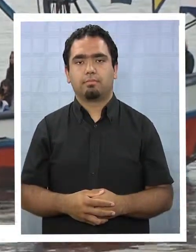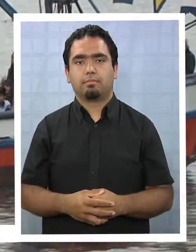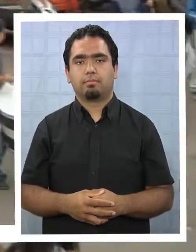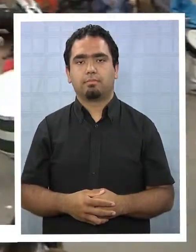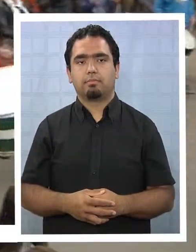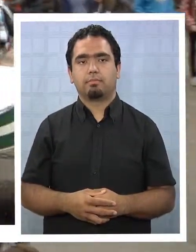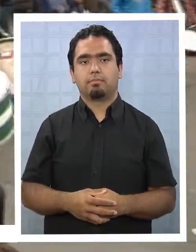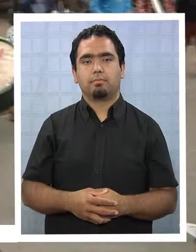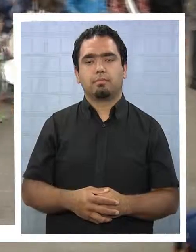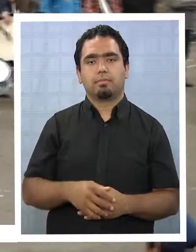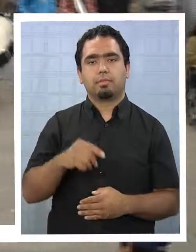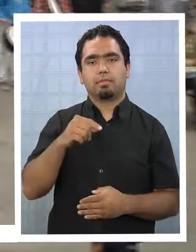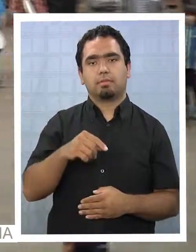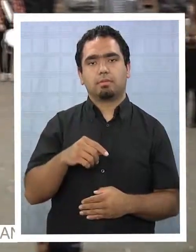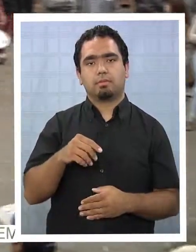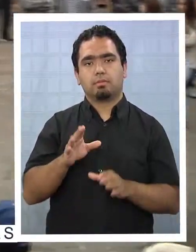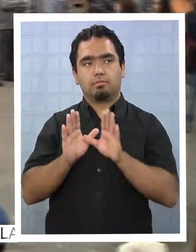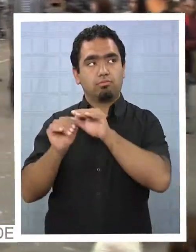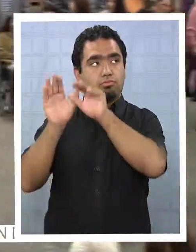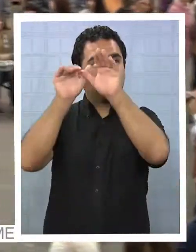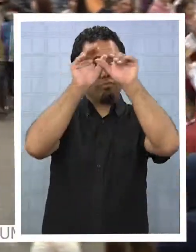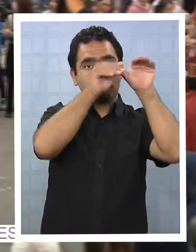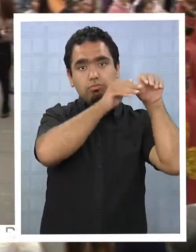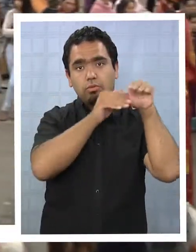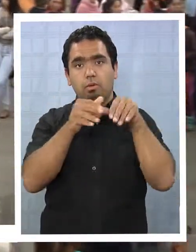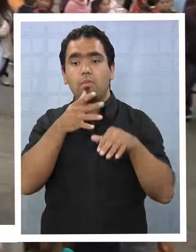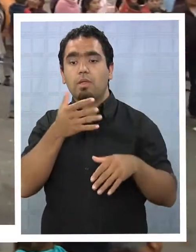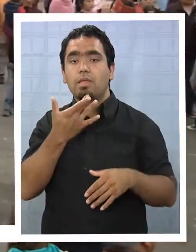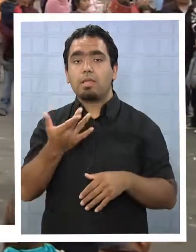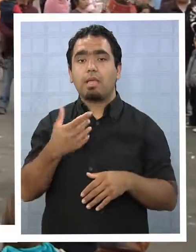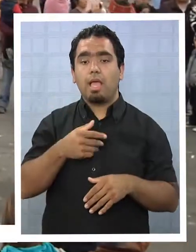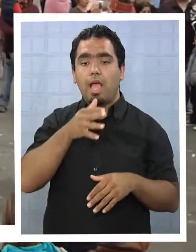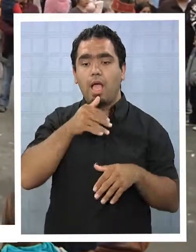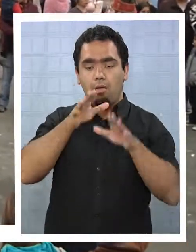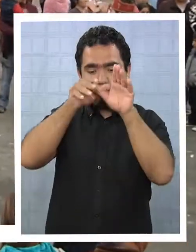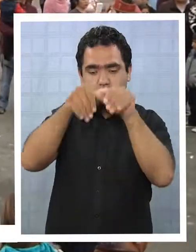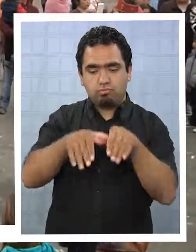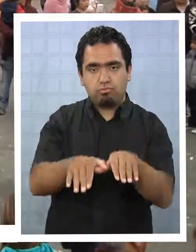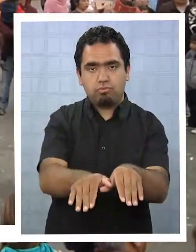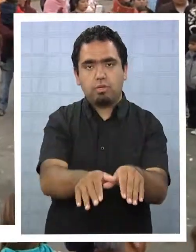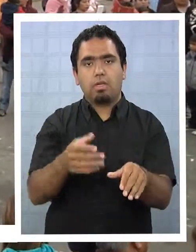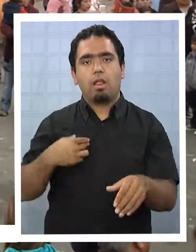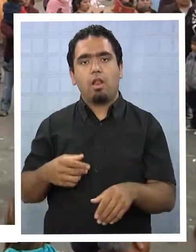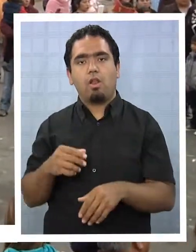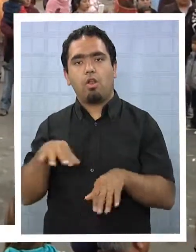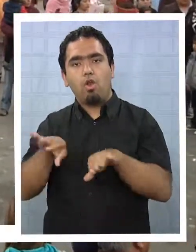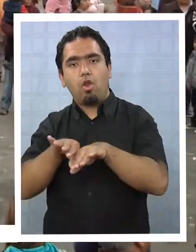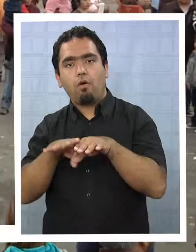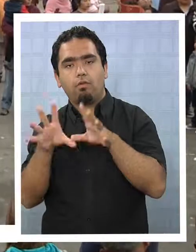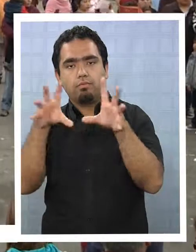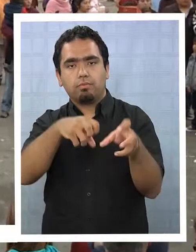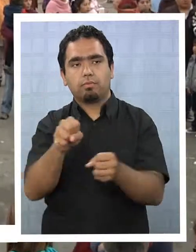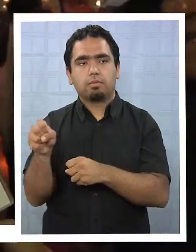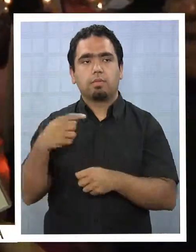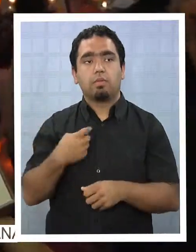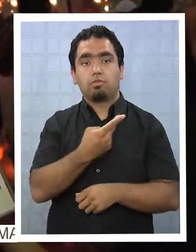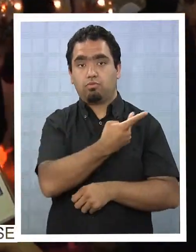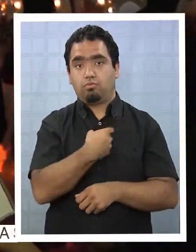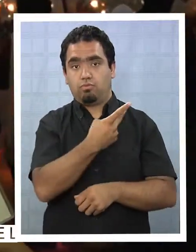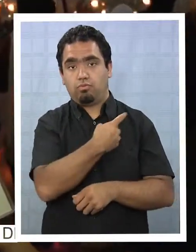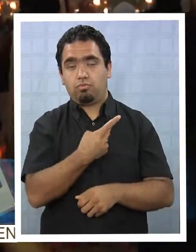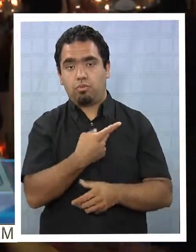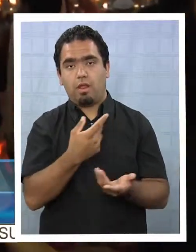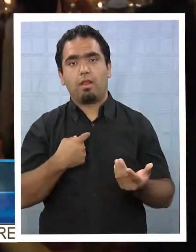arriba están los pájaros, porque si se largan al agua se lo comen los lobos. Yo con él, los criamos de chiquito en la pesca